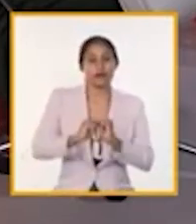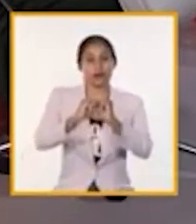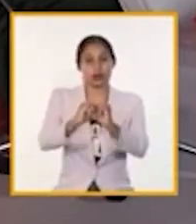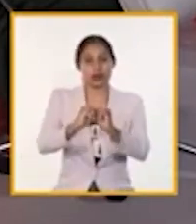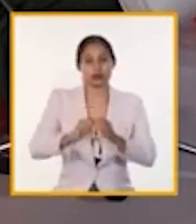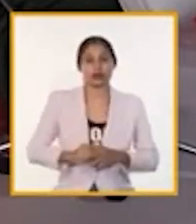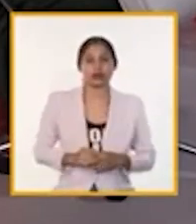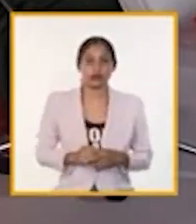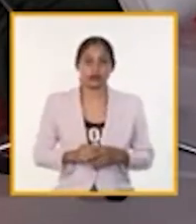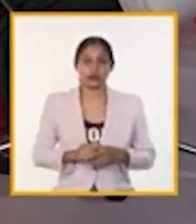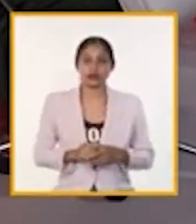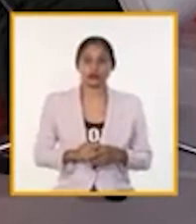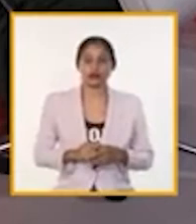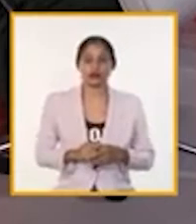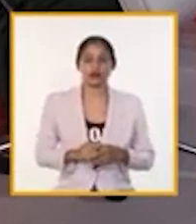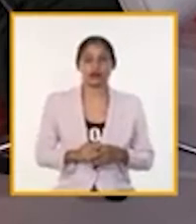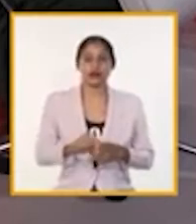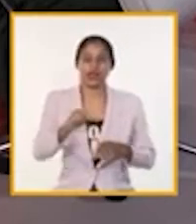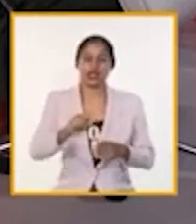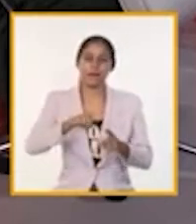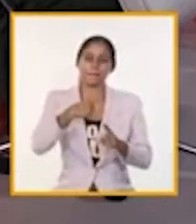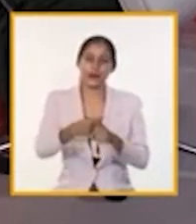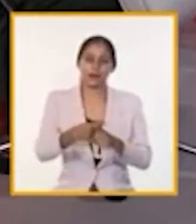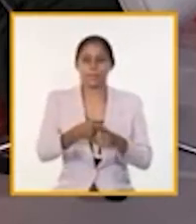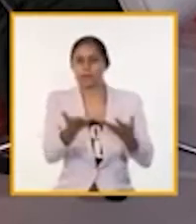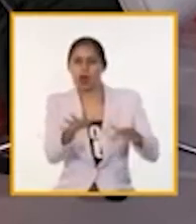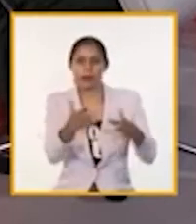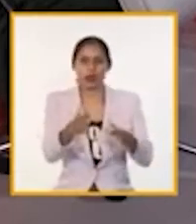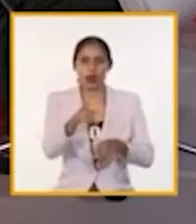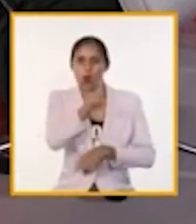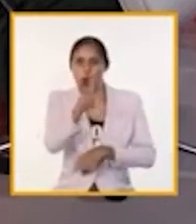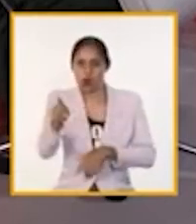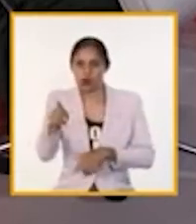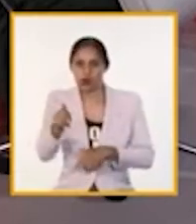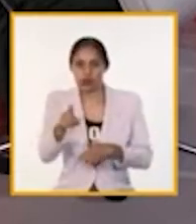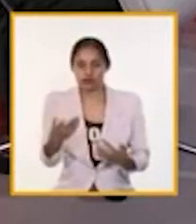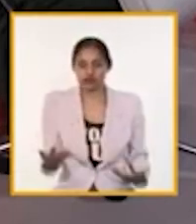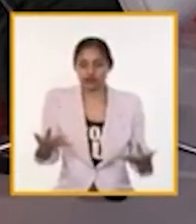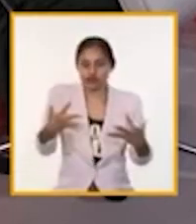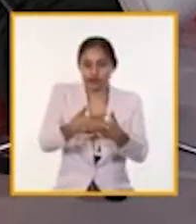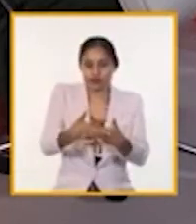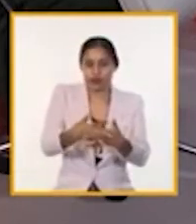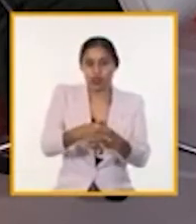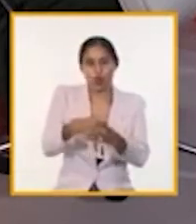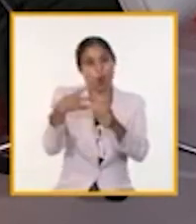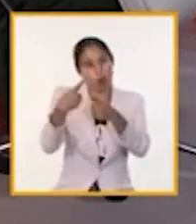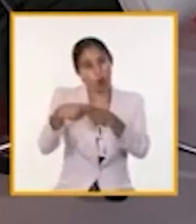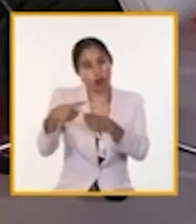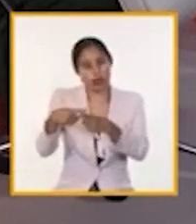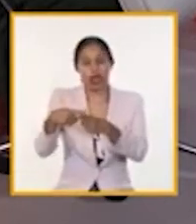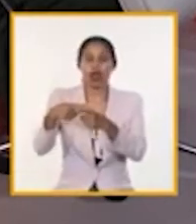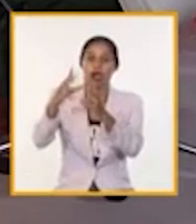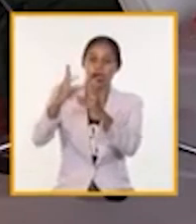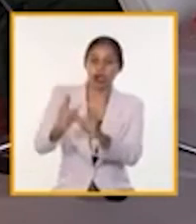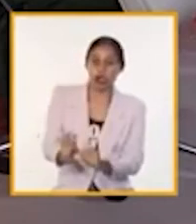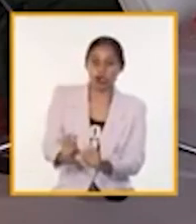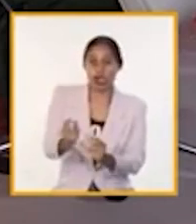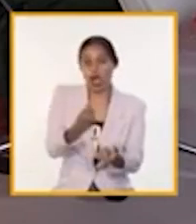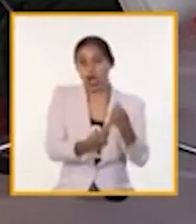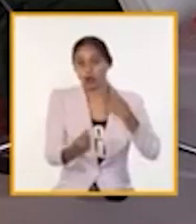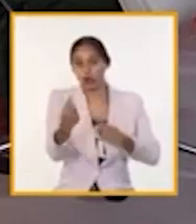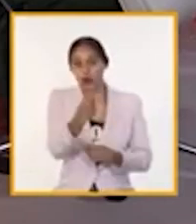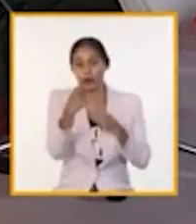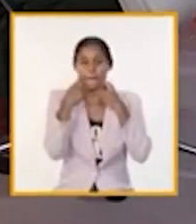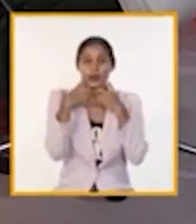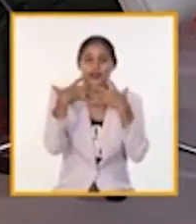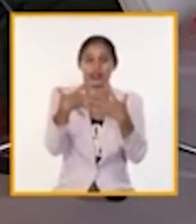eh Son más de 11 que tienen un vínculo directo otras muchas los tienen también pero yo solo quiero destacar el trabajo que